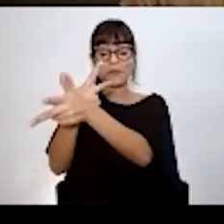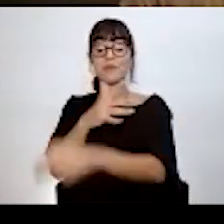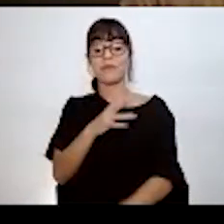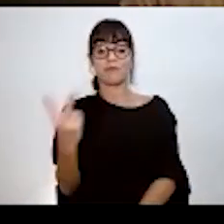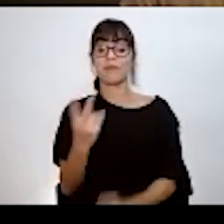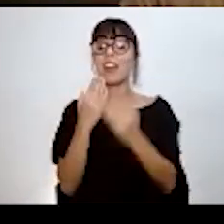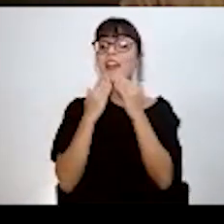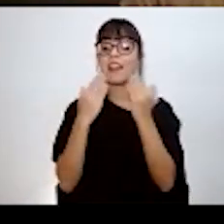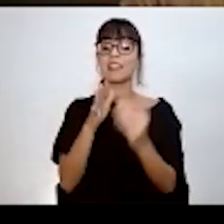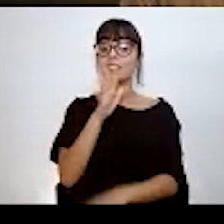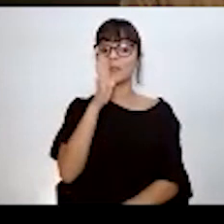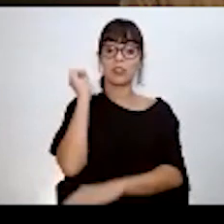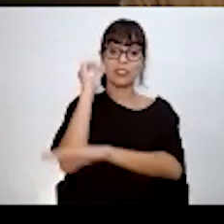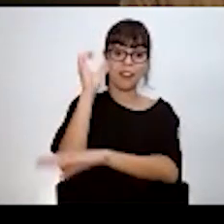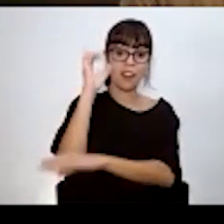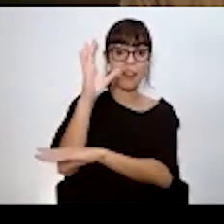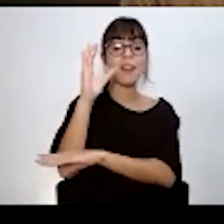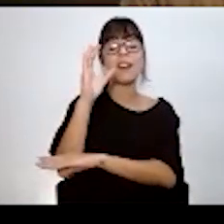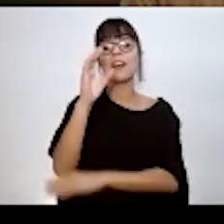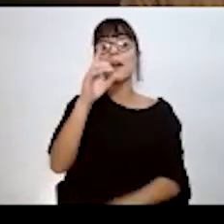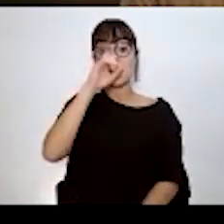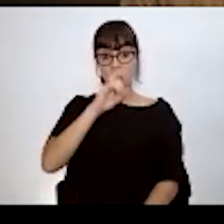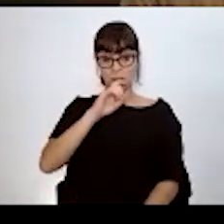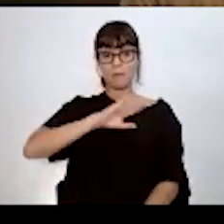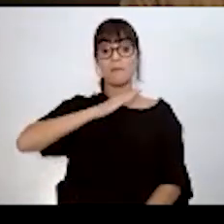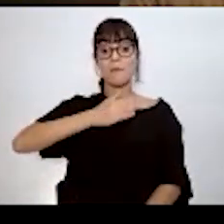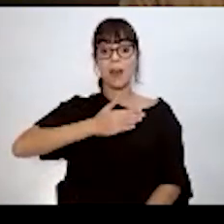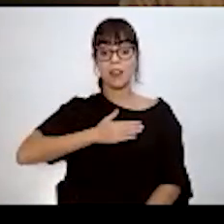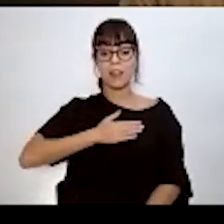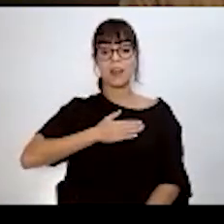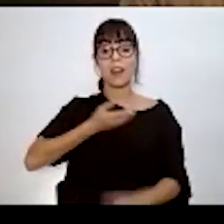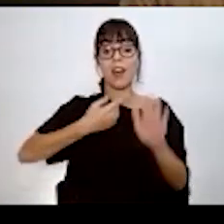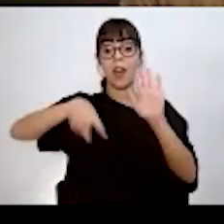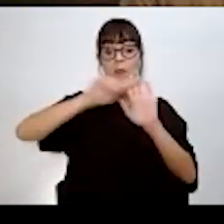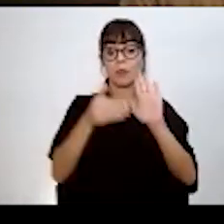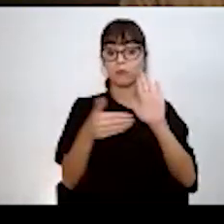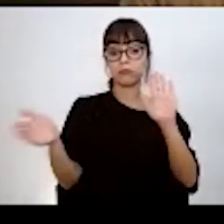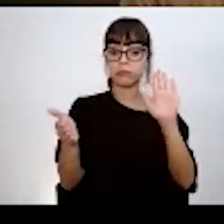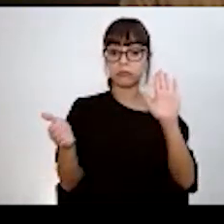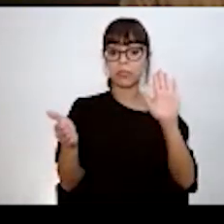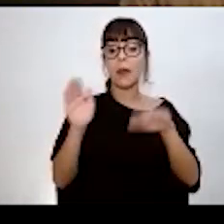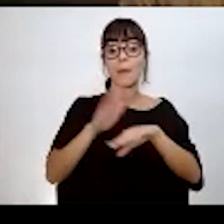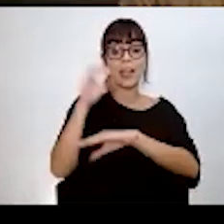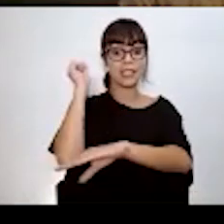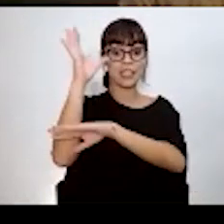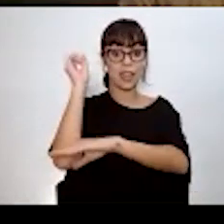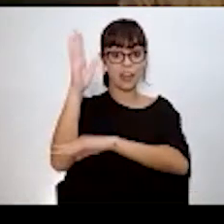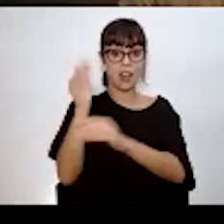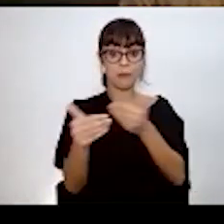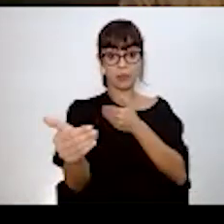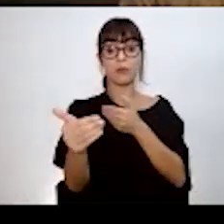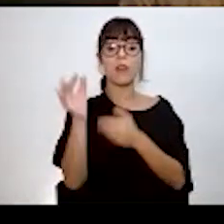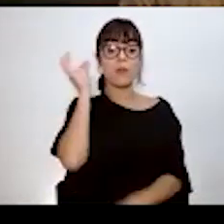por seguir esta jornada. Recuerden que mañana se abre la inscripción a la siguiente conferencia, que tendremos a